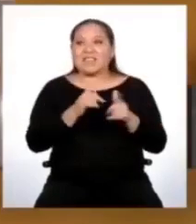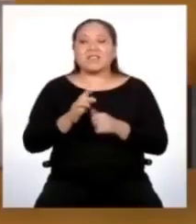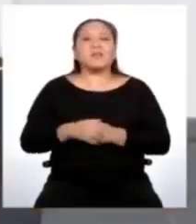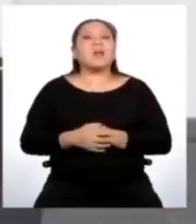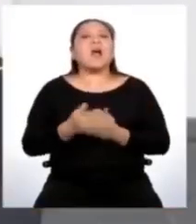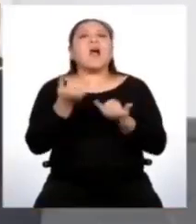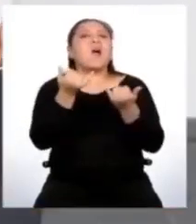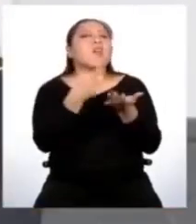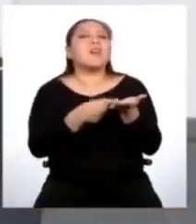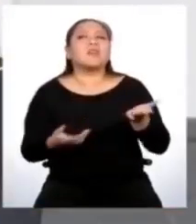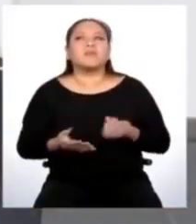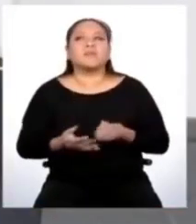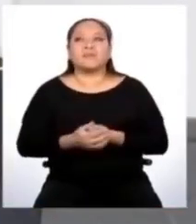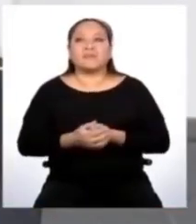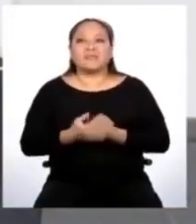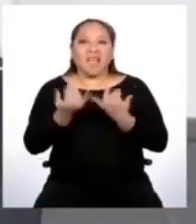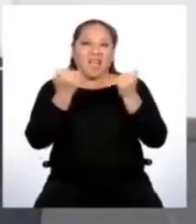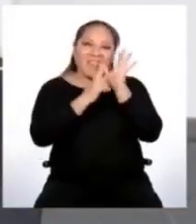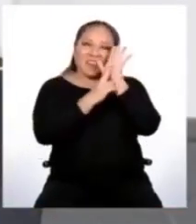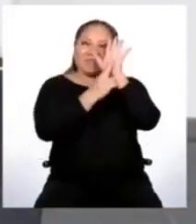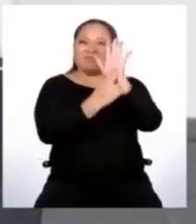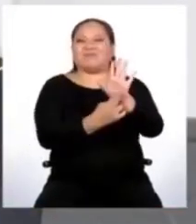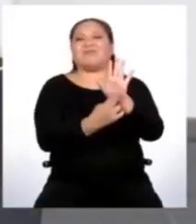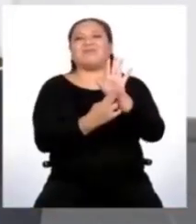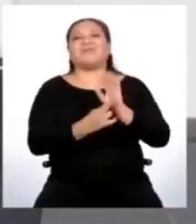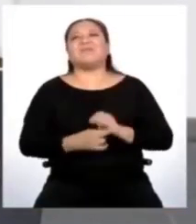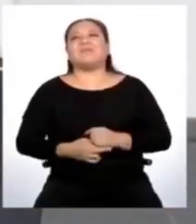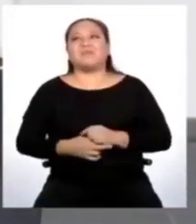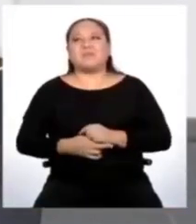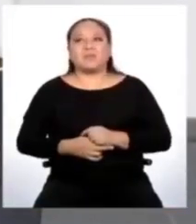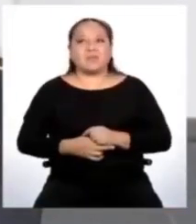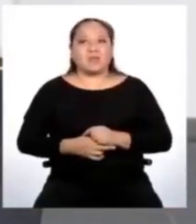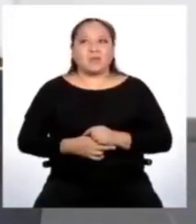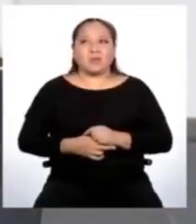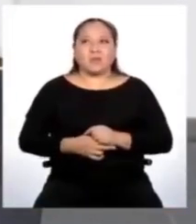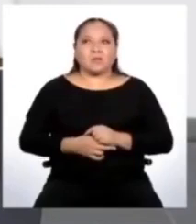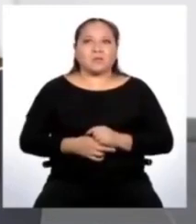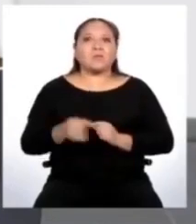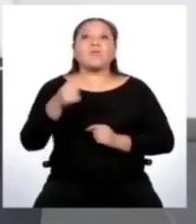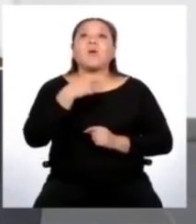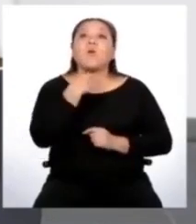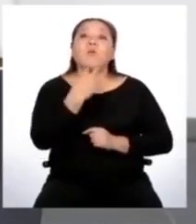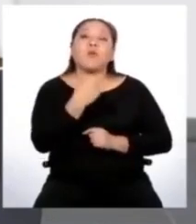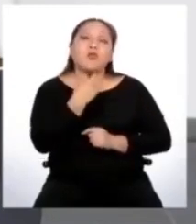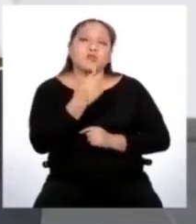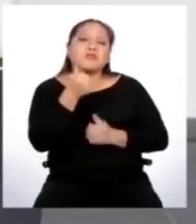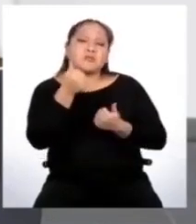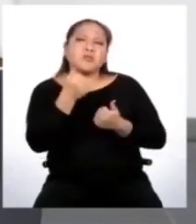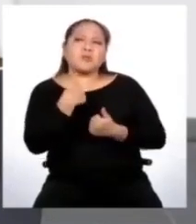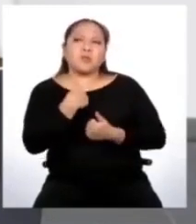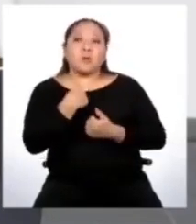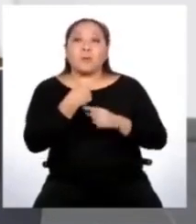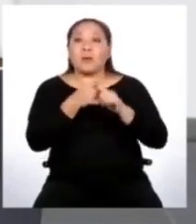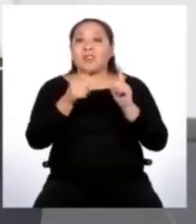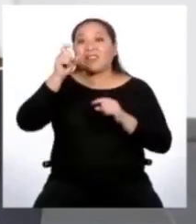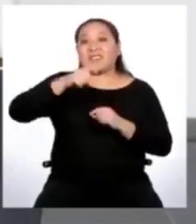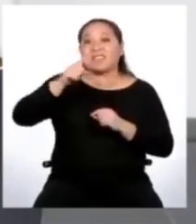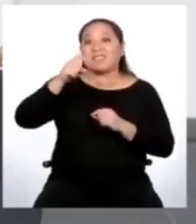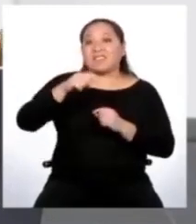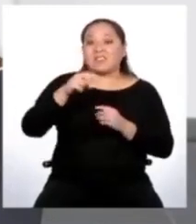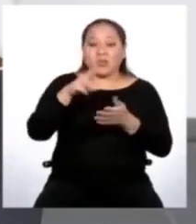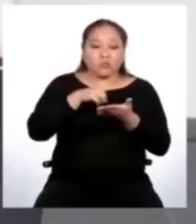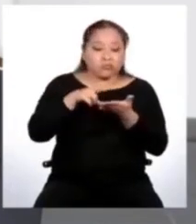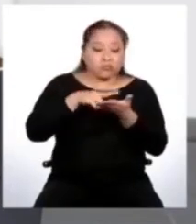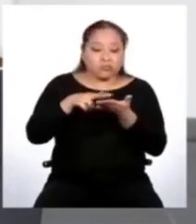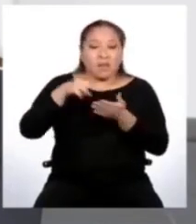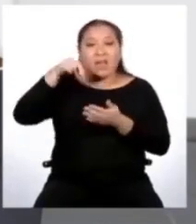Yanira? Es hora de representarlo. Puedo encargarme de las voces, pero necesito un narrador.